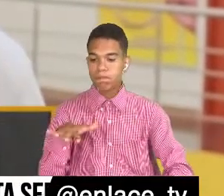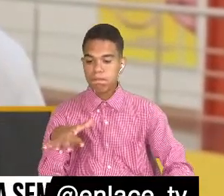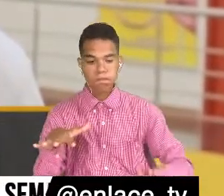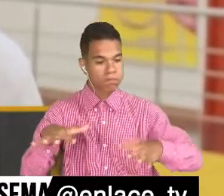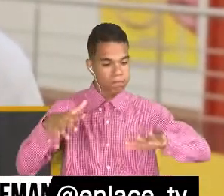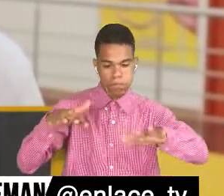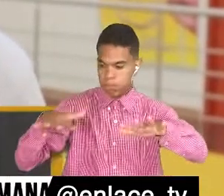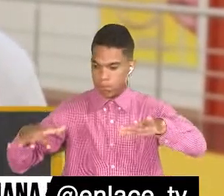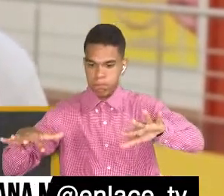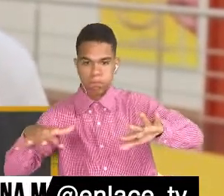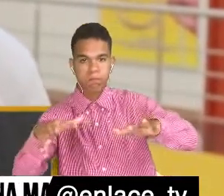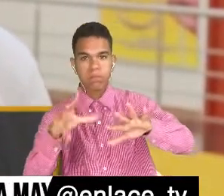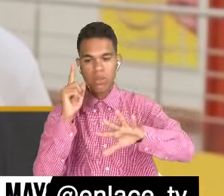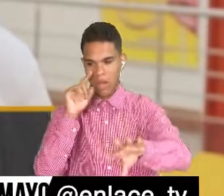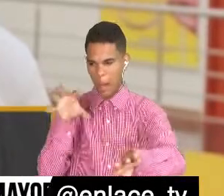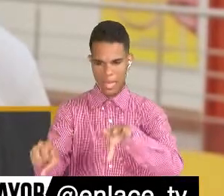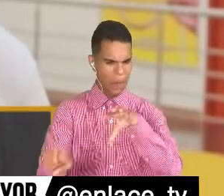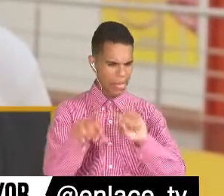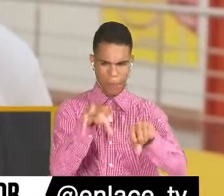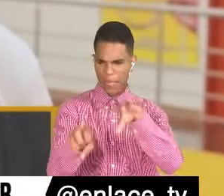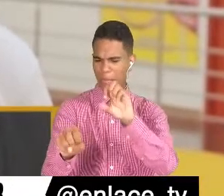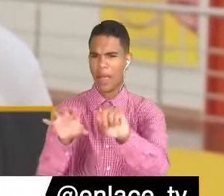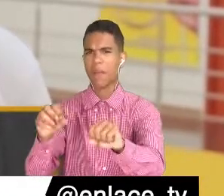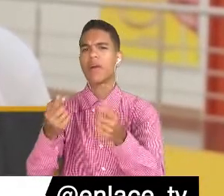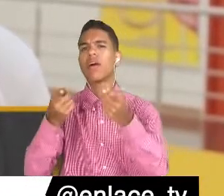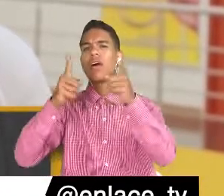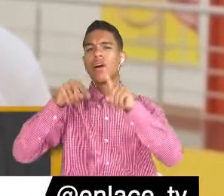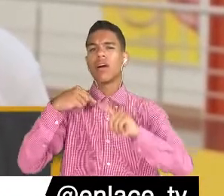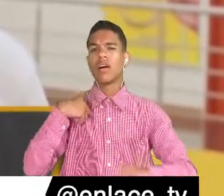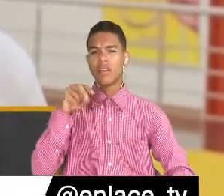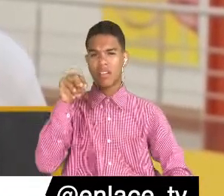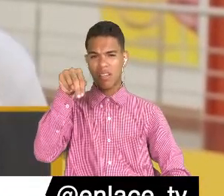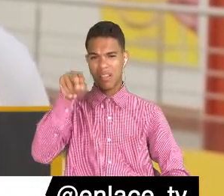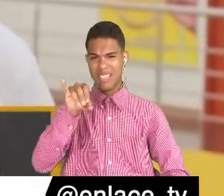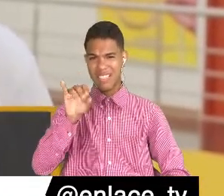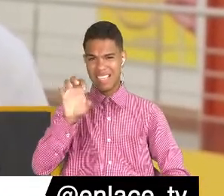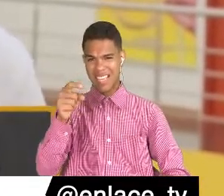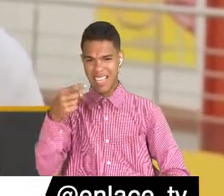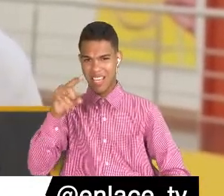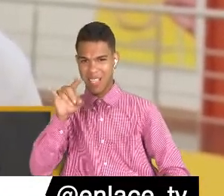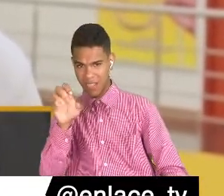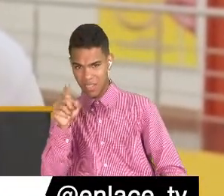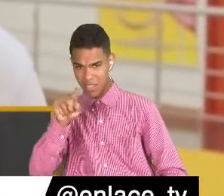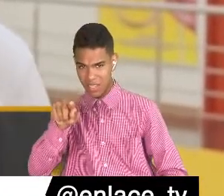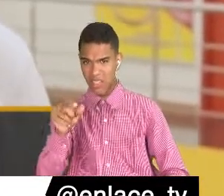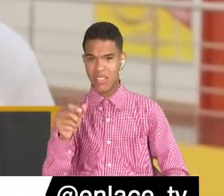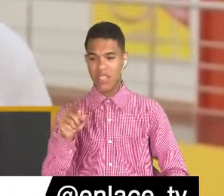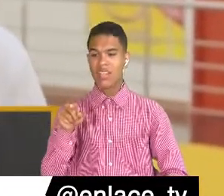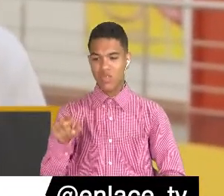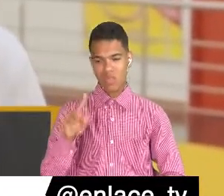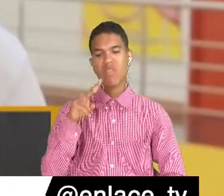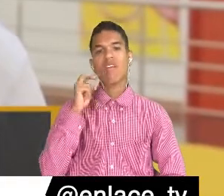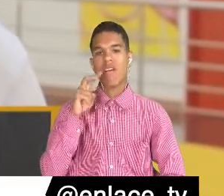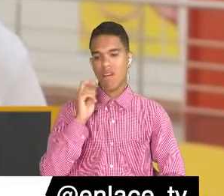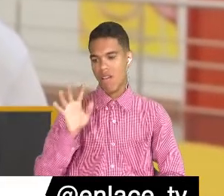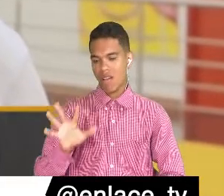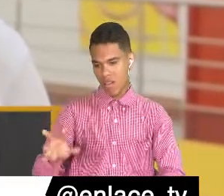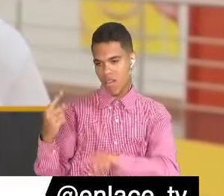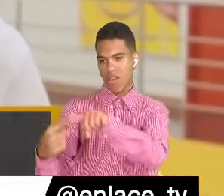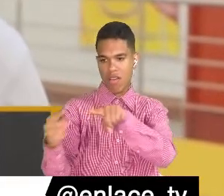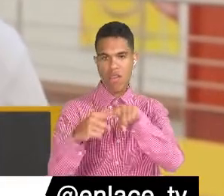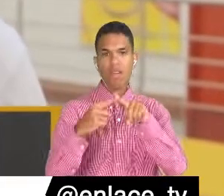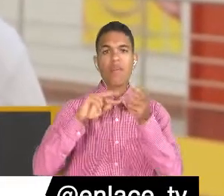están siendo muy perseguidas, como incluso los ñeques y otras especies, pero que son también carne. En ese sentido es